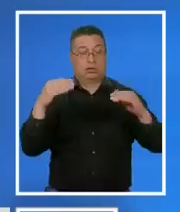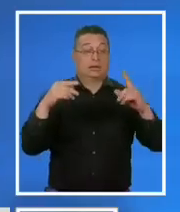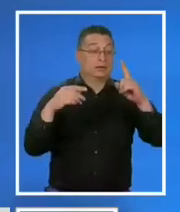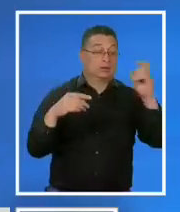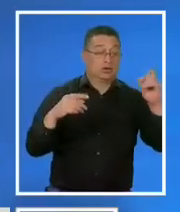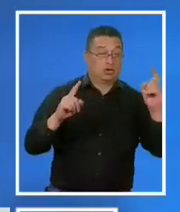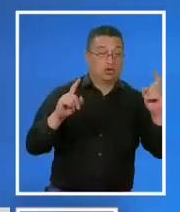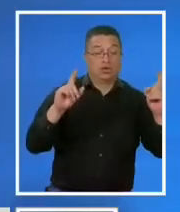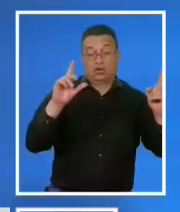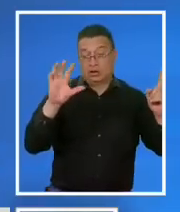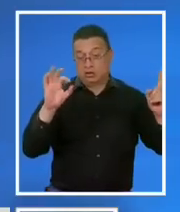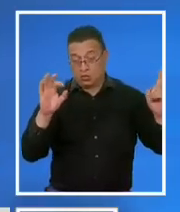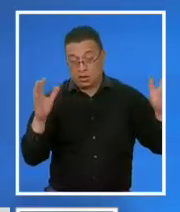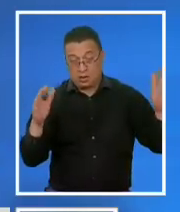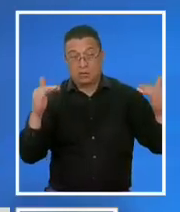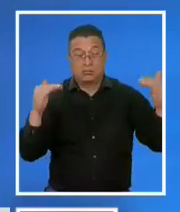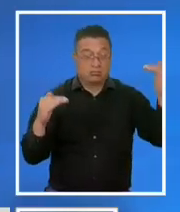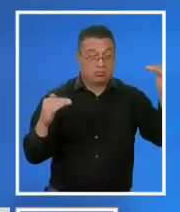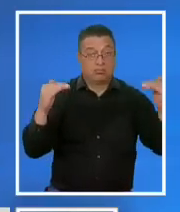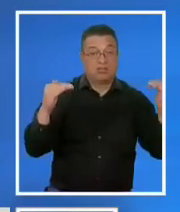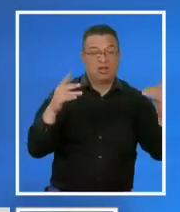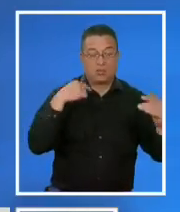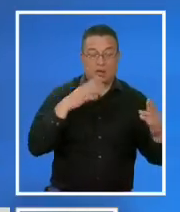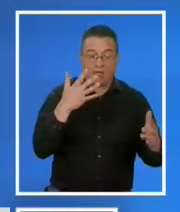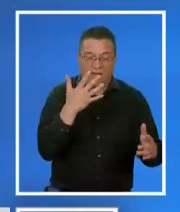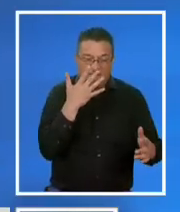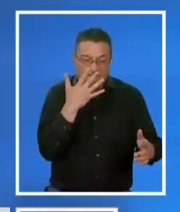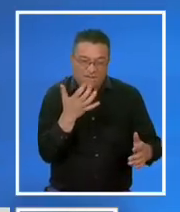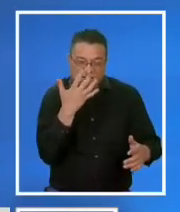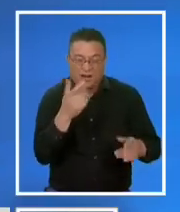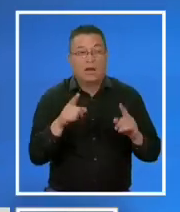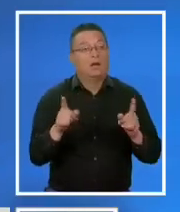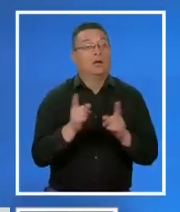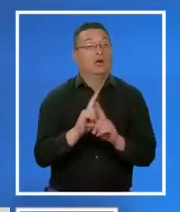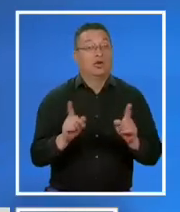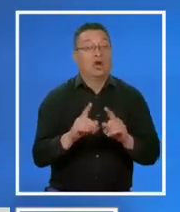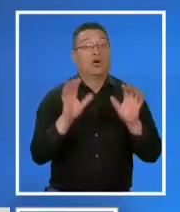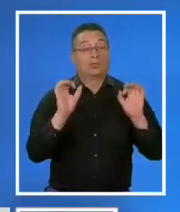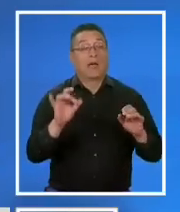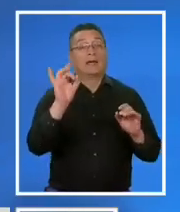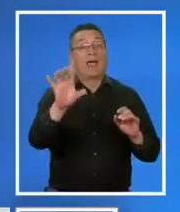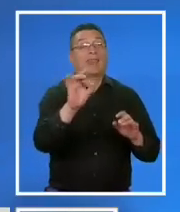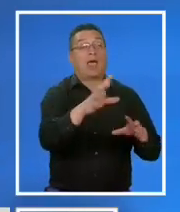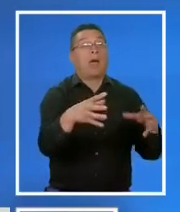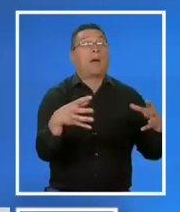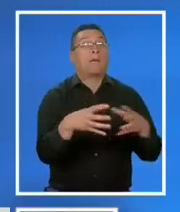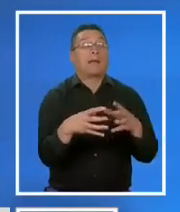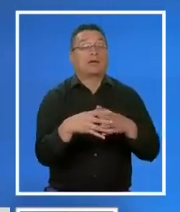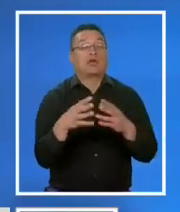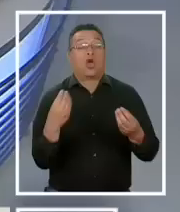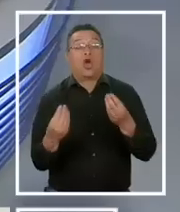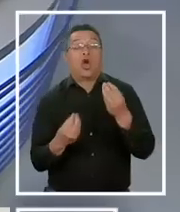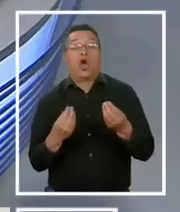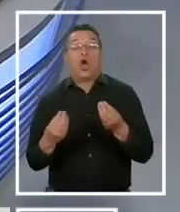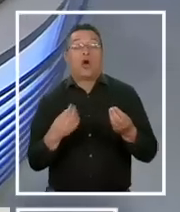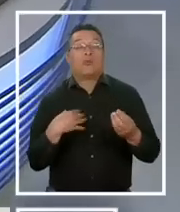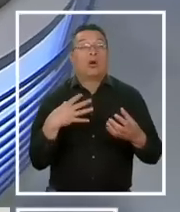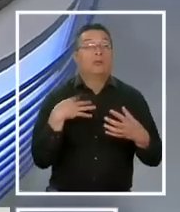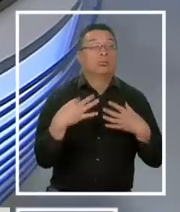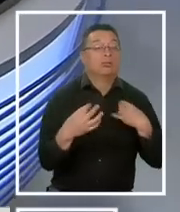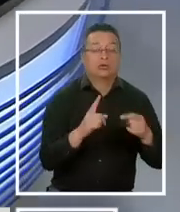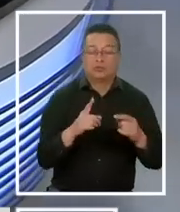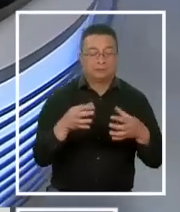los 100 ya entonces Y esto no tiene que ver con caprichos no es algo que cada partido saca cómo le va a ir en un